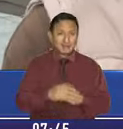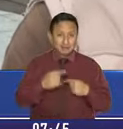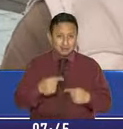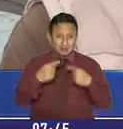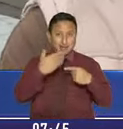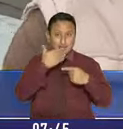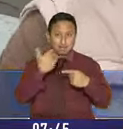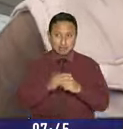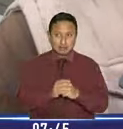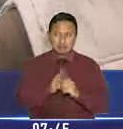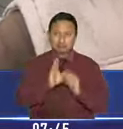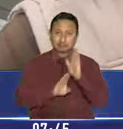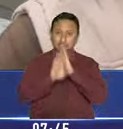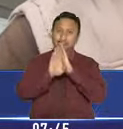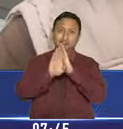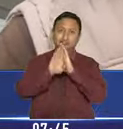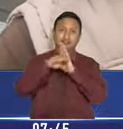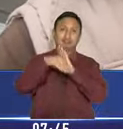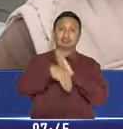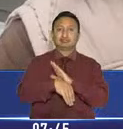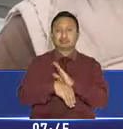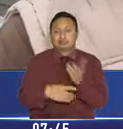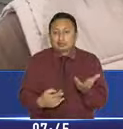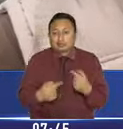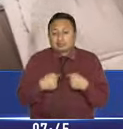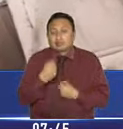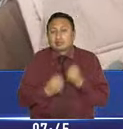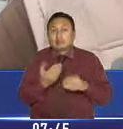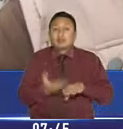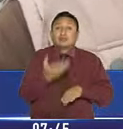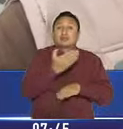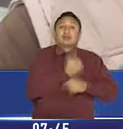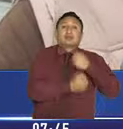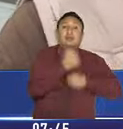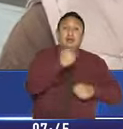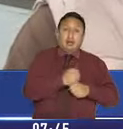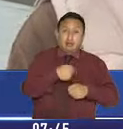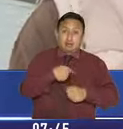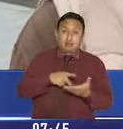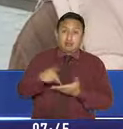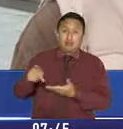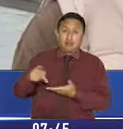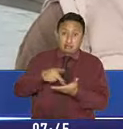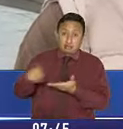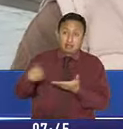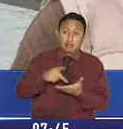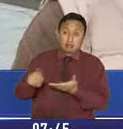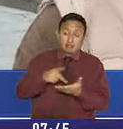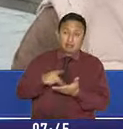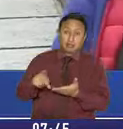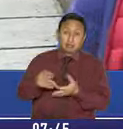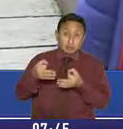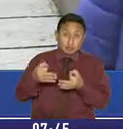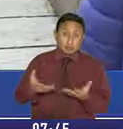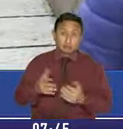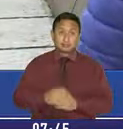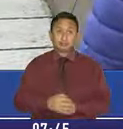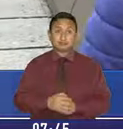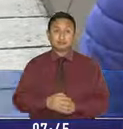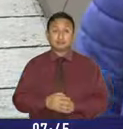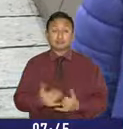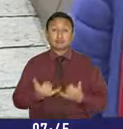pacientes. Y los pacientes lo que hicimos, aportar todos los meses y puntualmente. Estoy con terapia del IES, pero